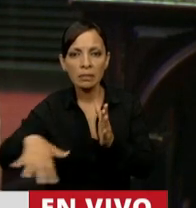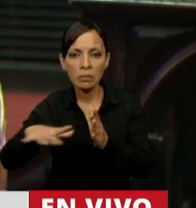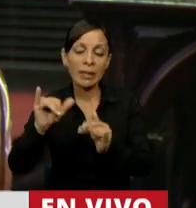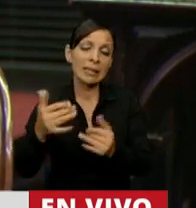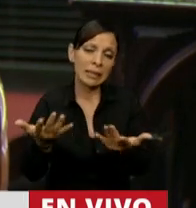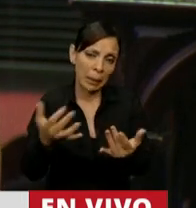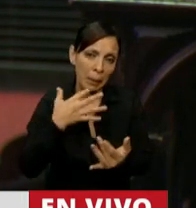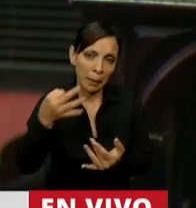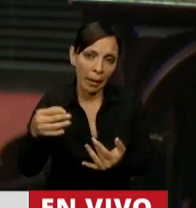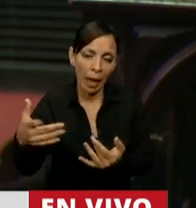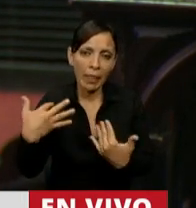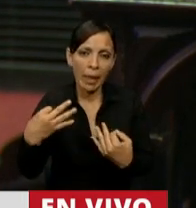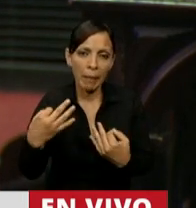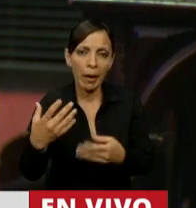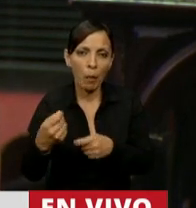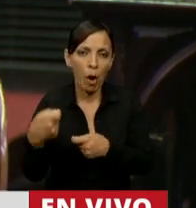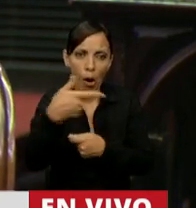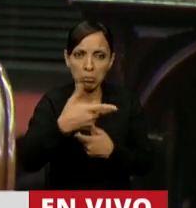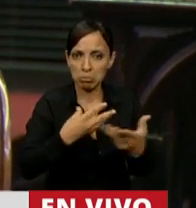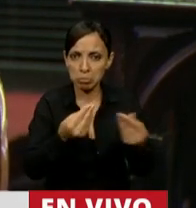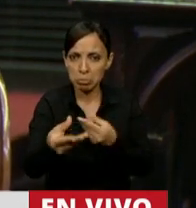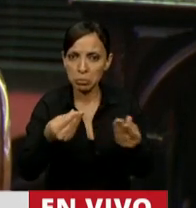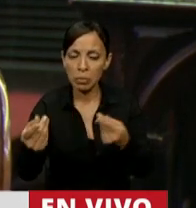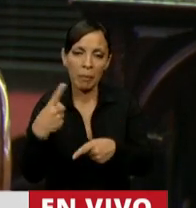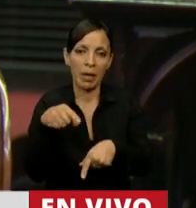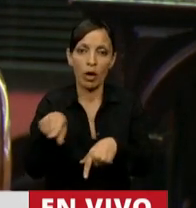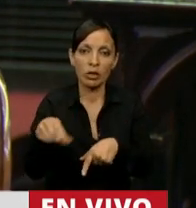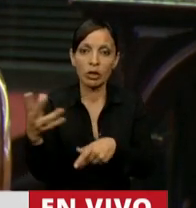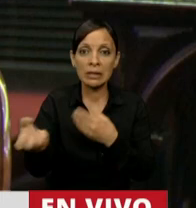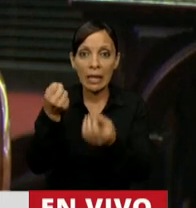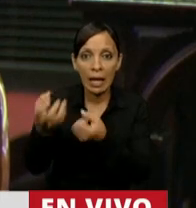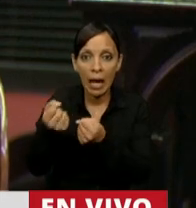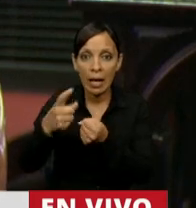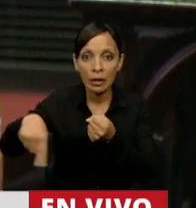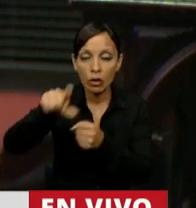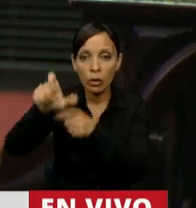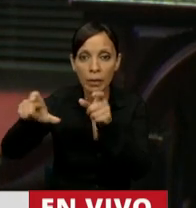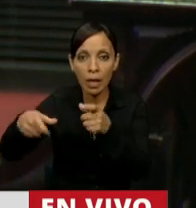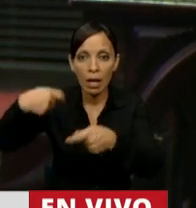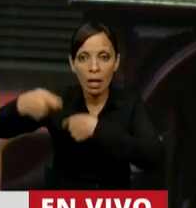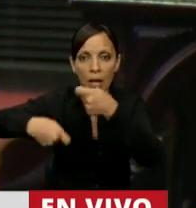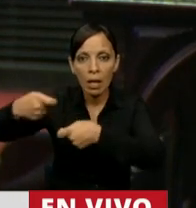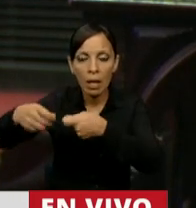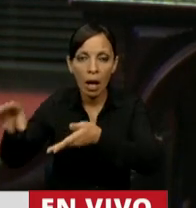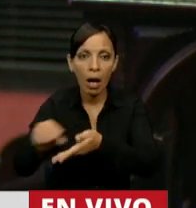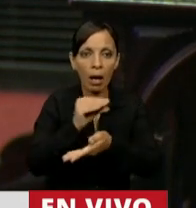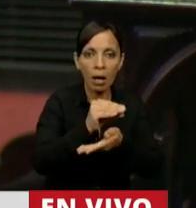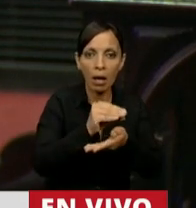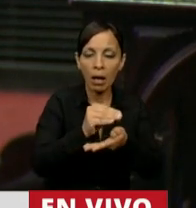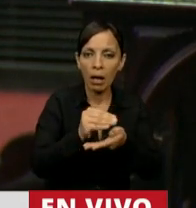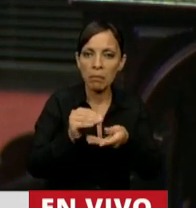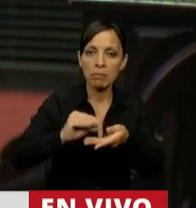pero lo que no puede hacer es quitarle a sus habitantes todo lo que aporta al